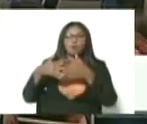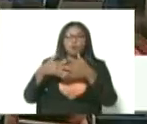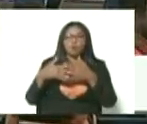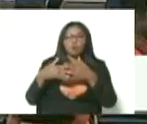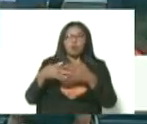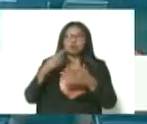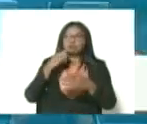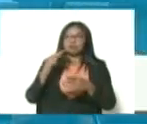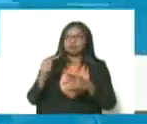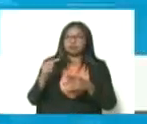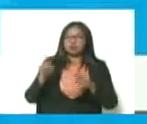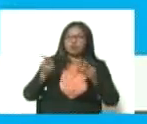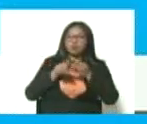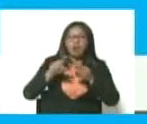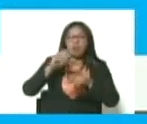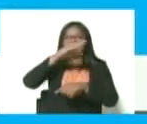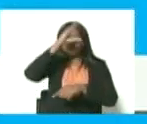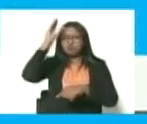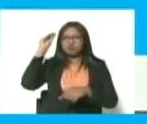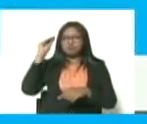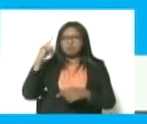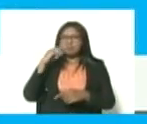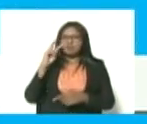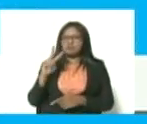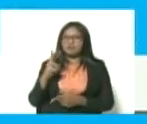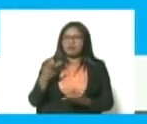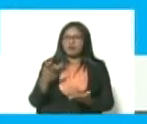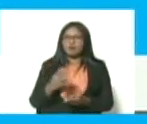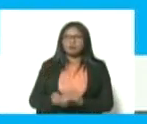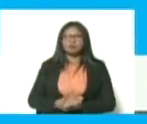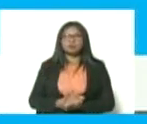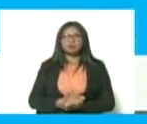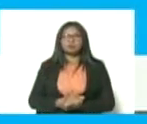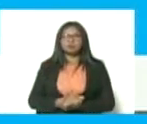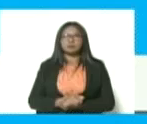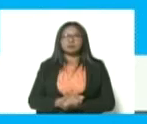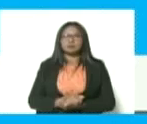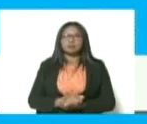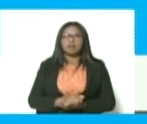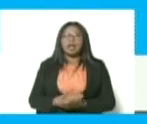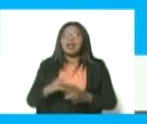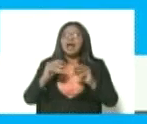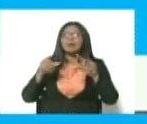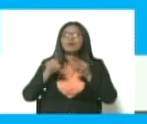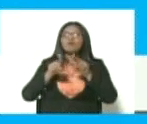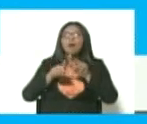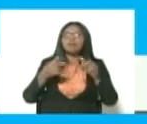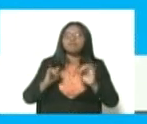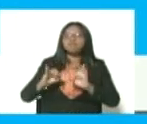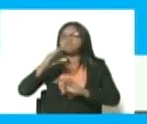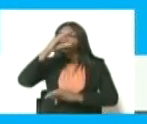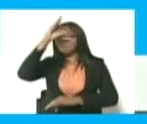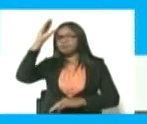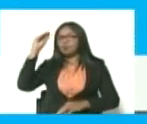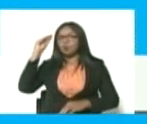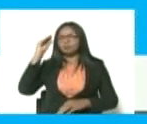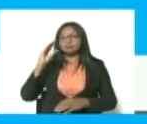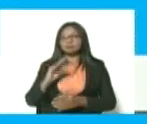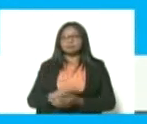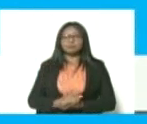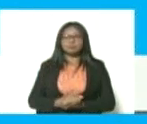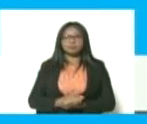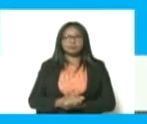un lenguaje trumpista. No me cabe duda, es un discurso trumpista. Se